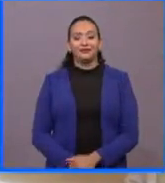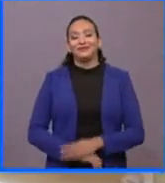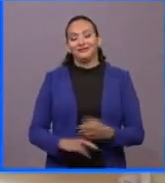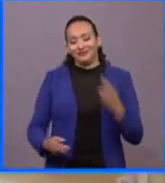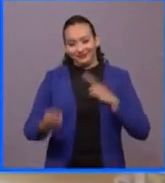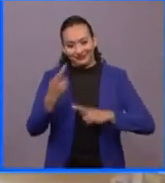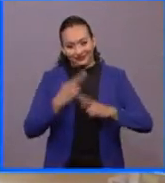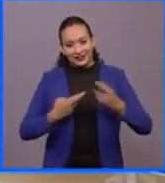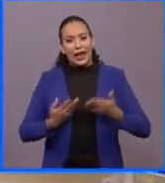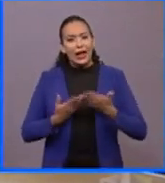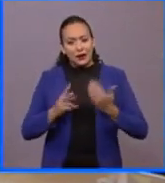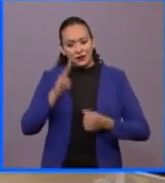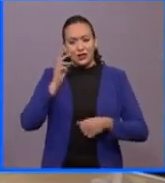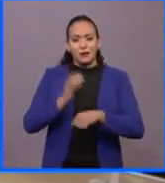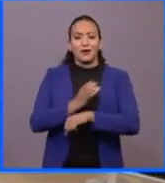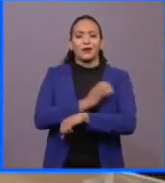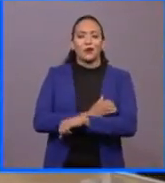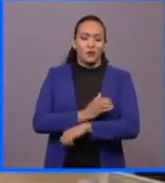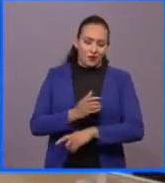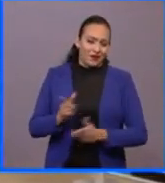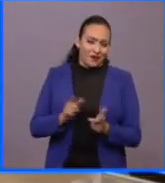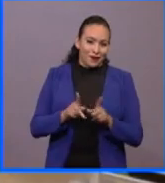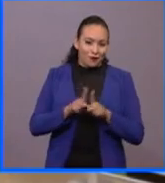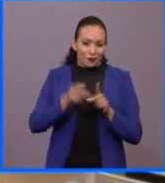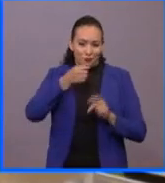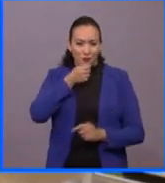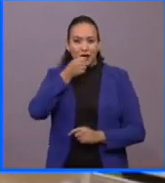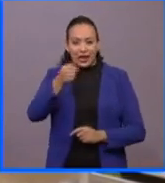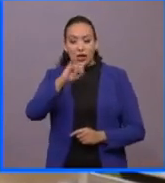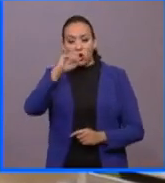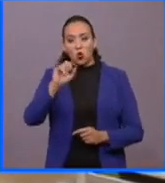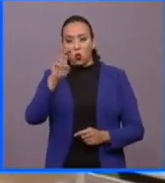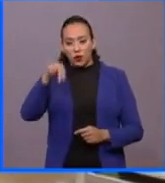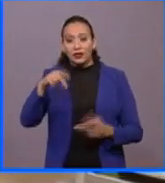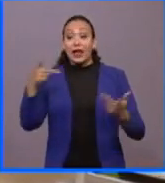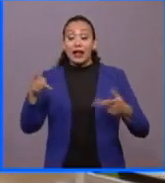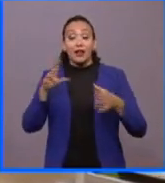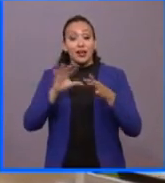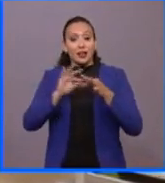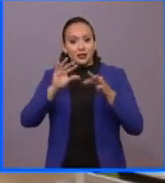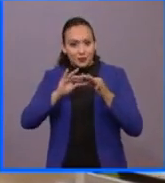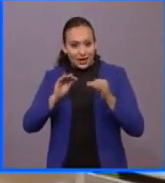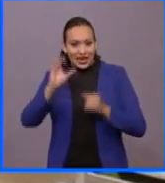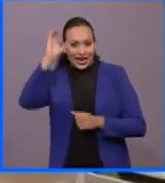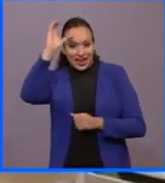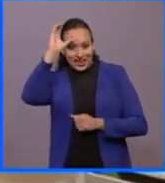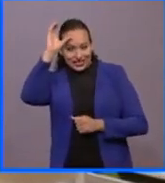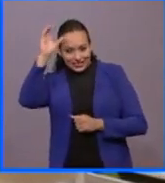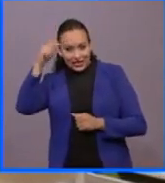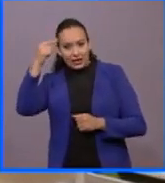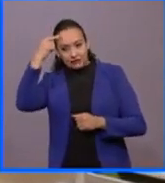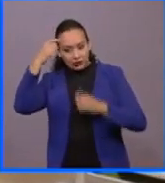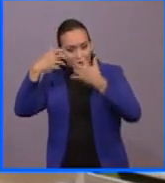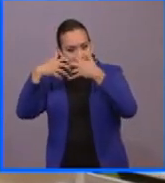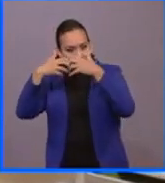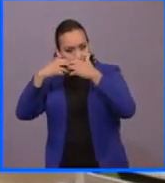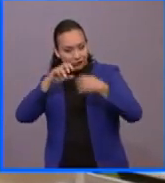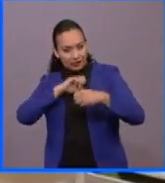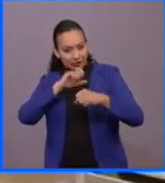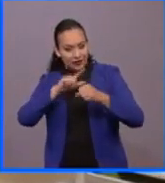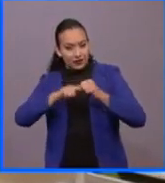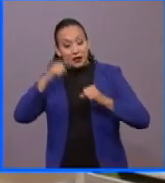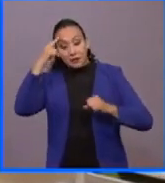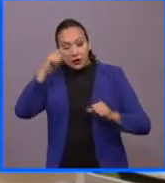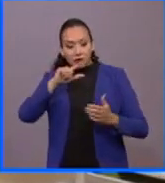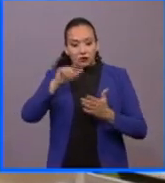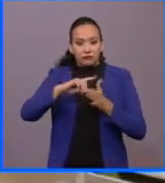Vamos ahora a enlazarnos con mi compañero Juan Carlos González con información sobre neurociencia y el ámbito legal. Adelante, Juan